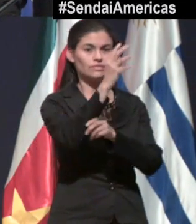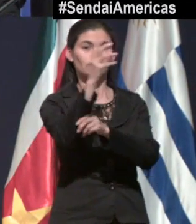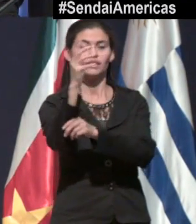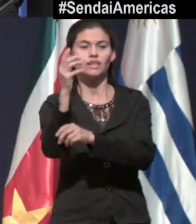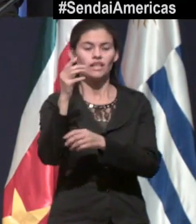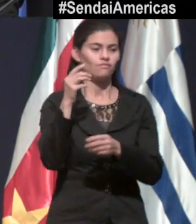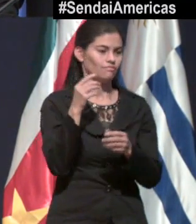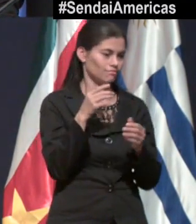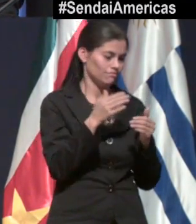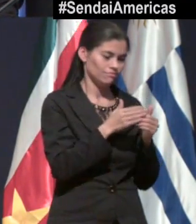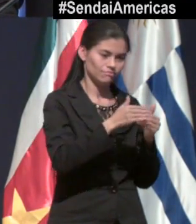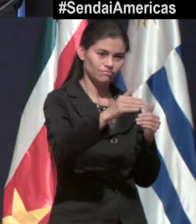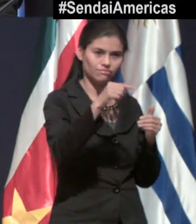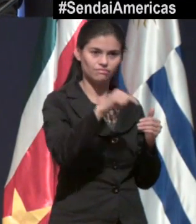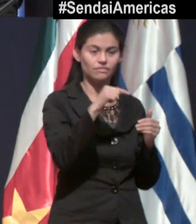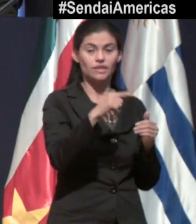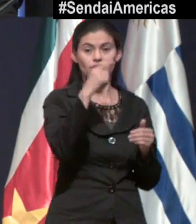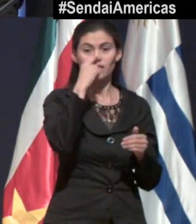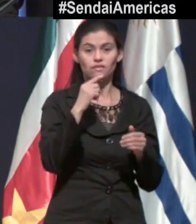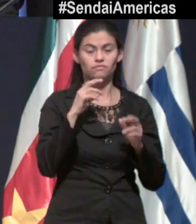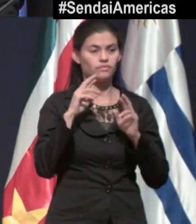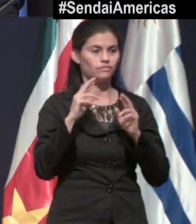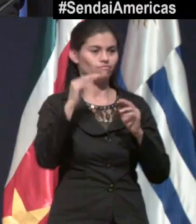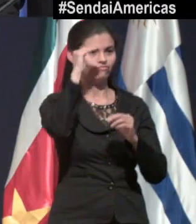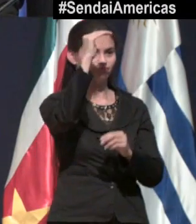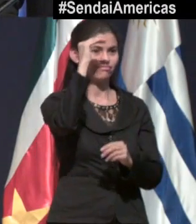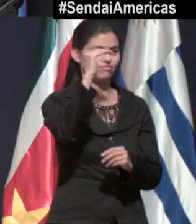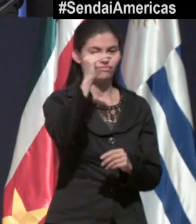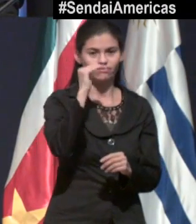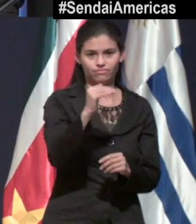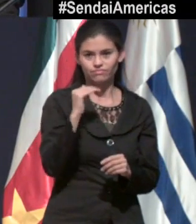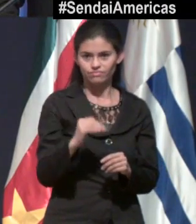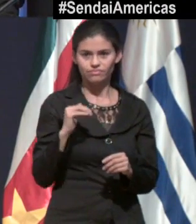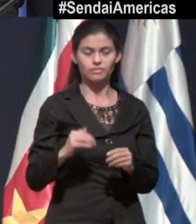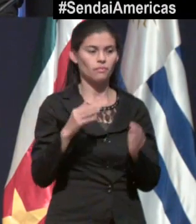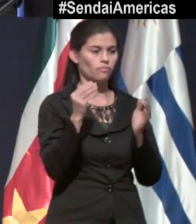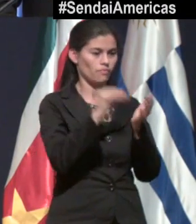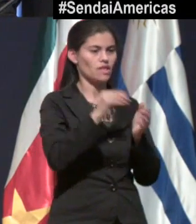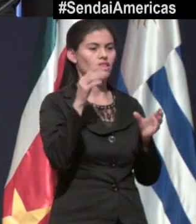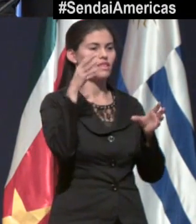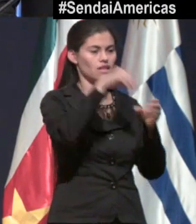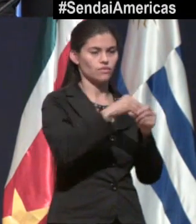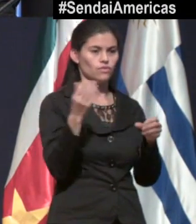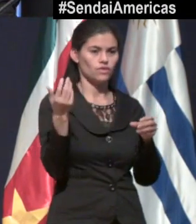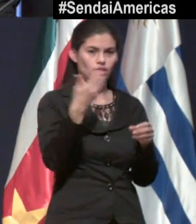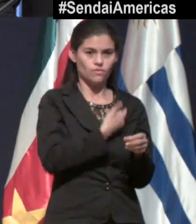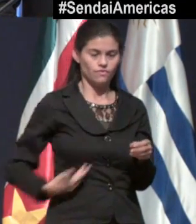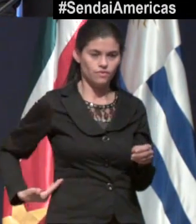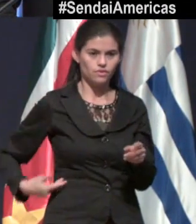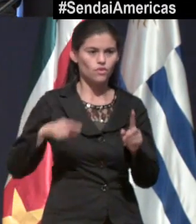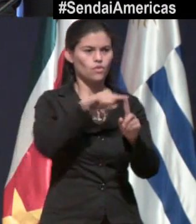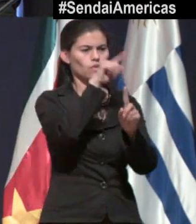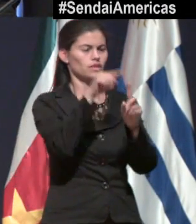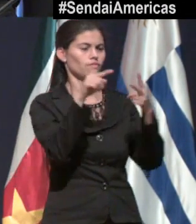ocupando posiciones de alta jerarquía y prioridad en la agenda política. El segundo objetivo